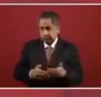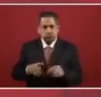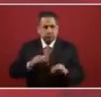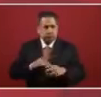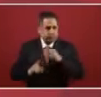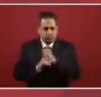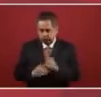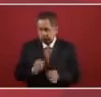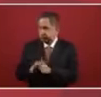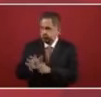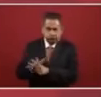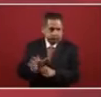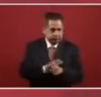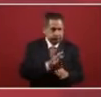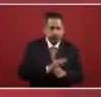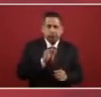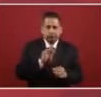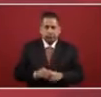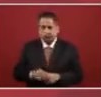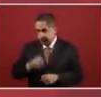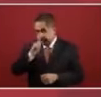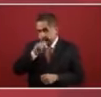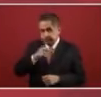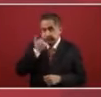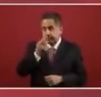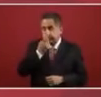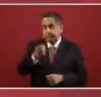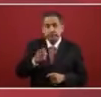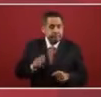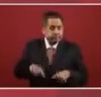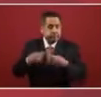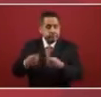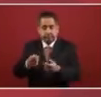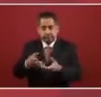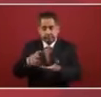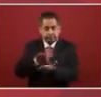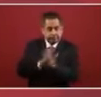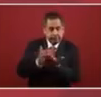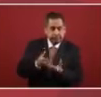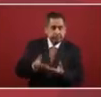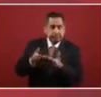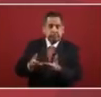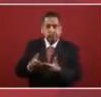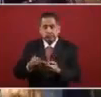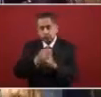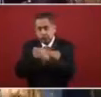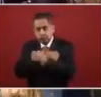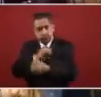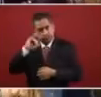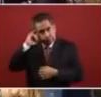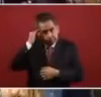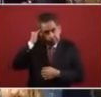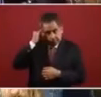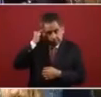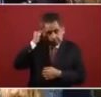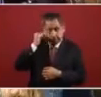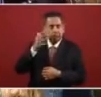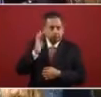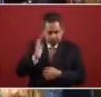afecta. Sí quisiera señalar también que se van a entregar los libros de educación indígena